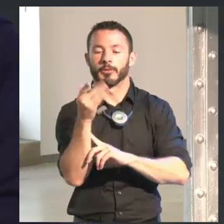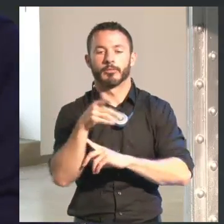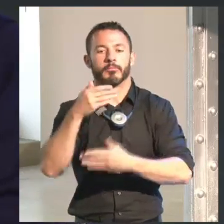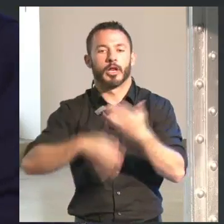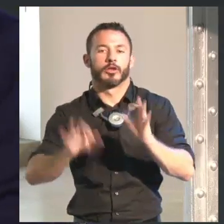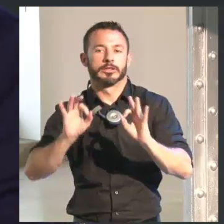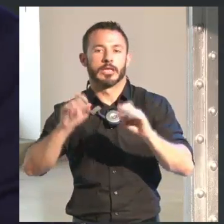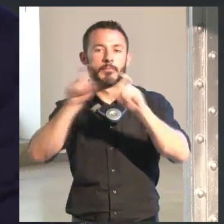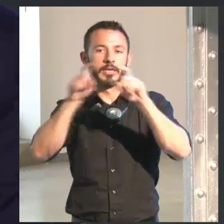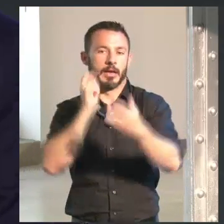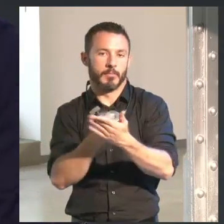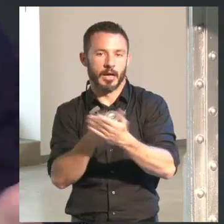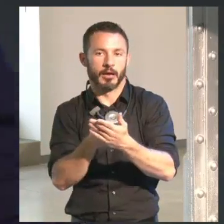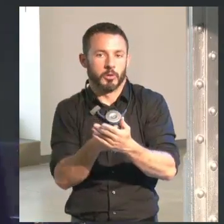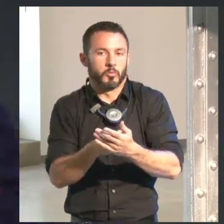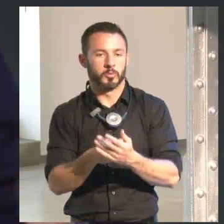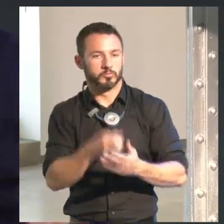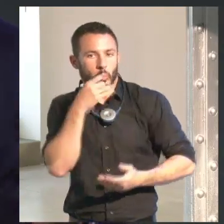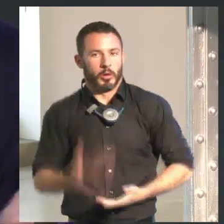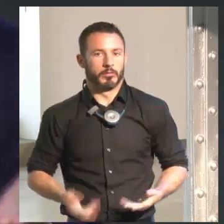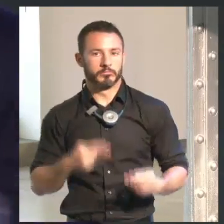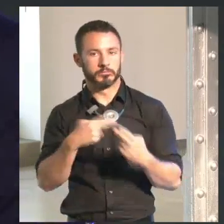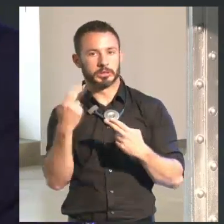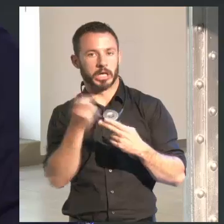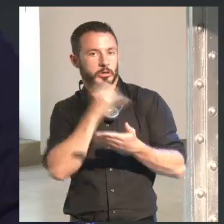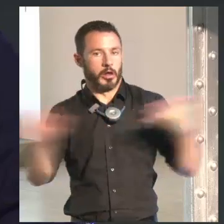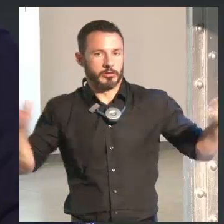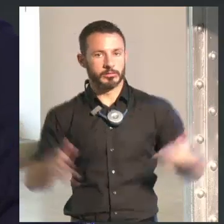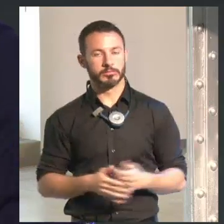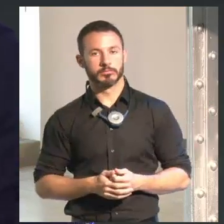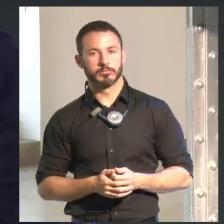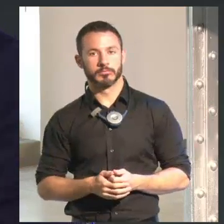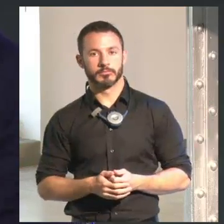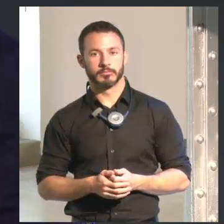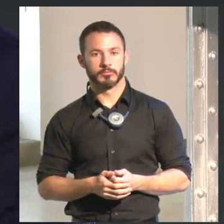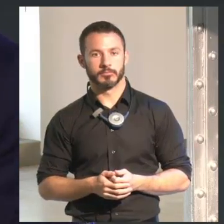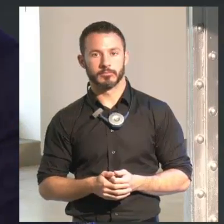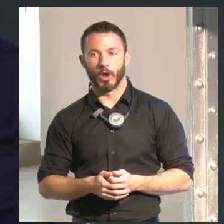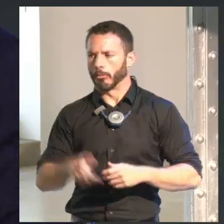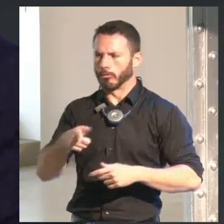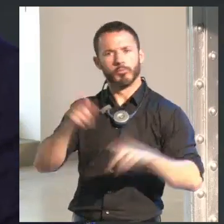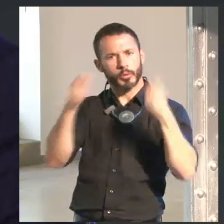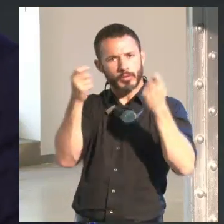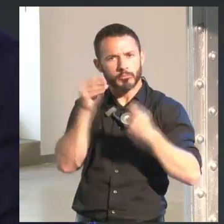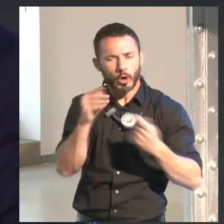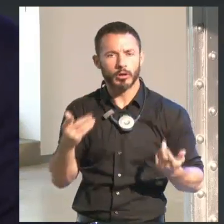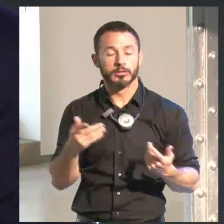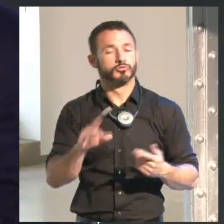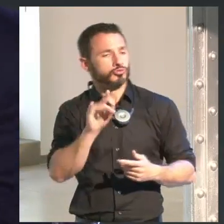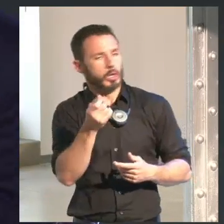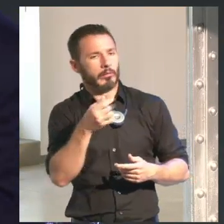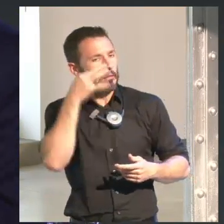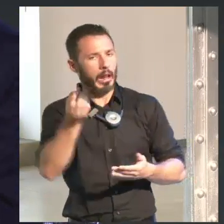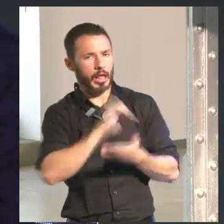encantado. Taxi, me meto, es gratuito para mí. No, es que usted le están vendiendo la publicidad, sí, pero es gratuito. Por lo